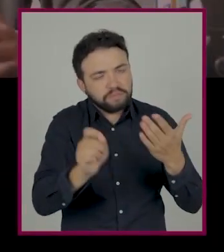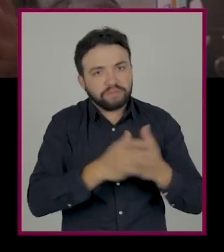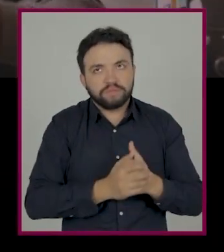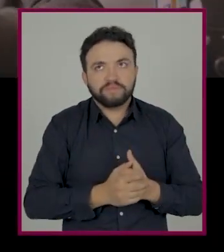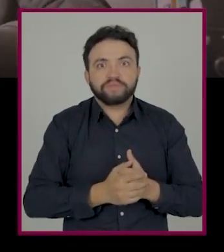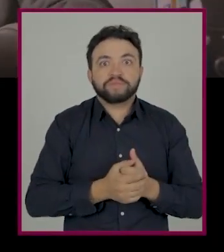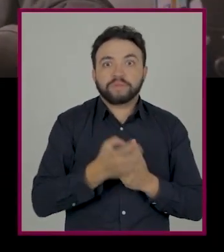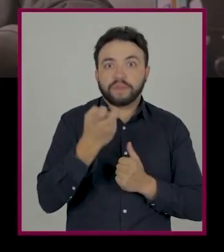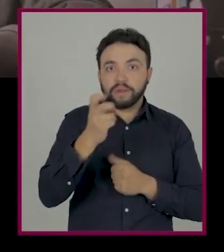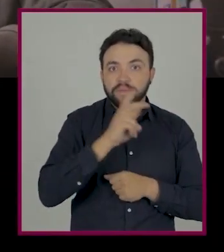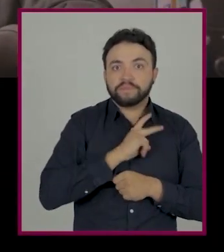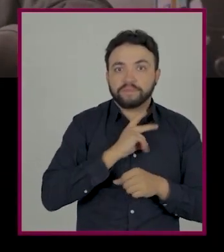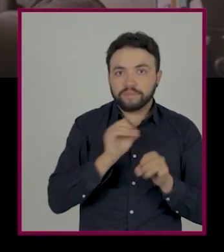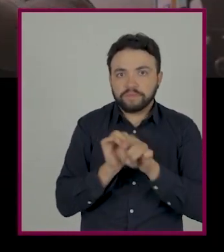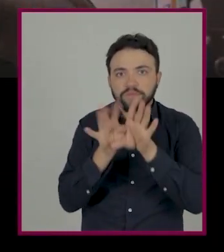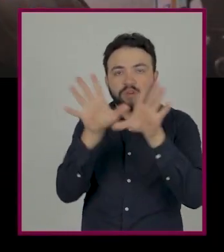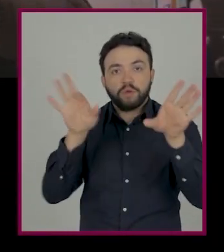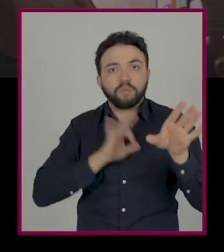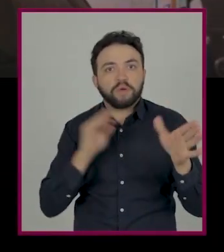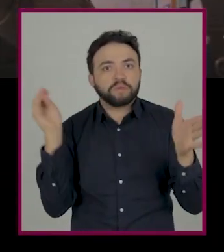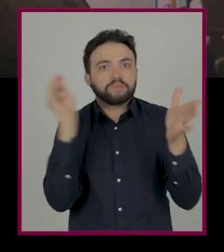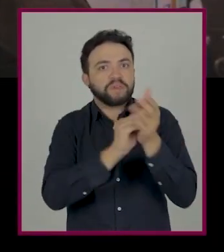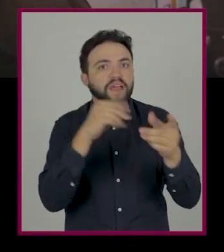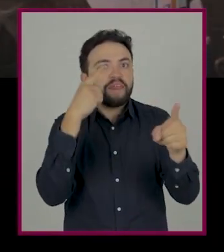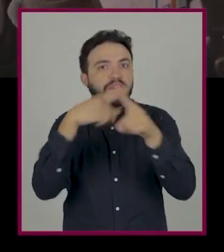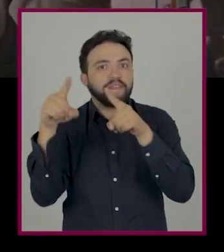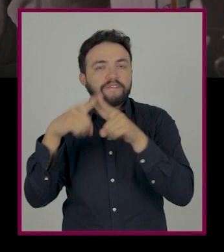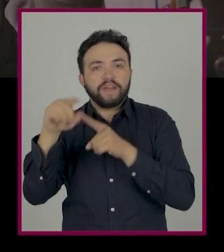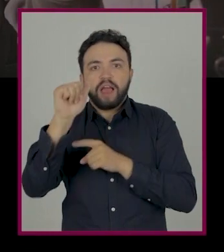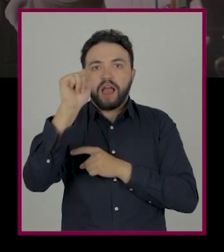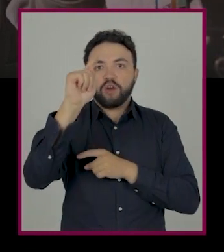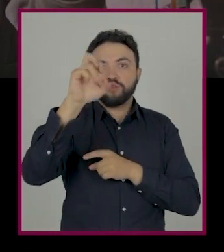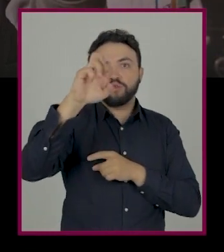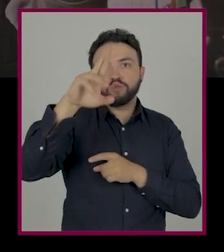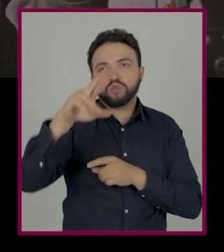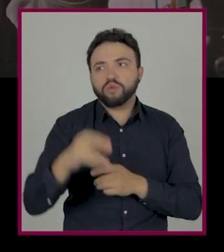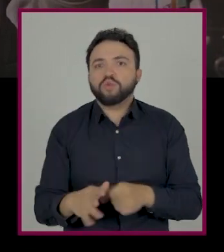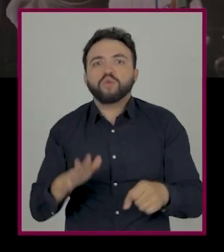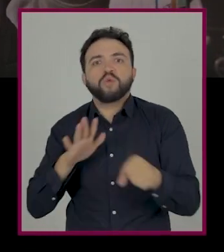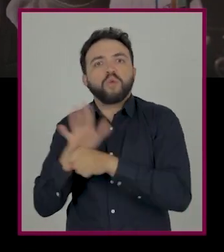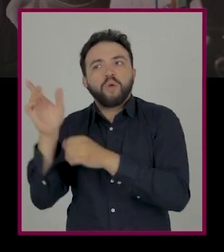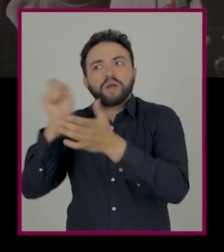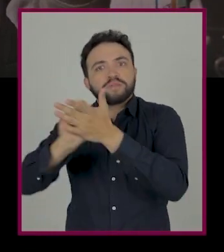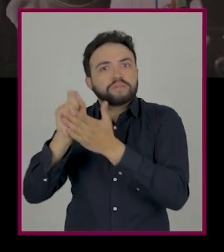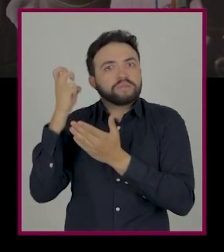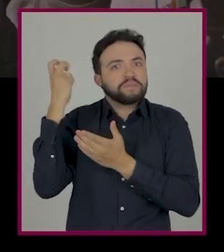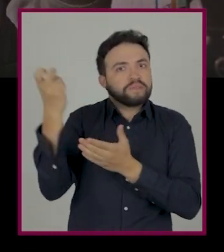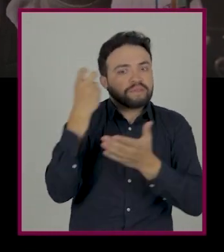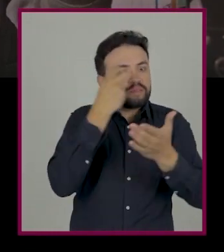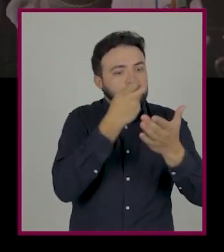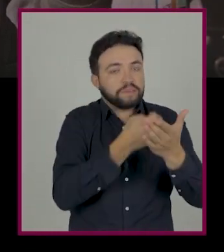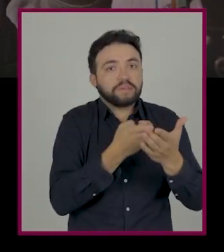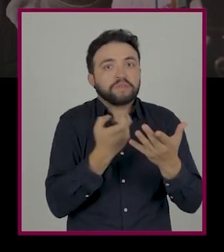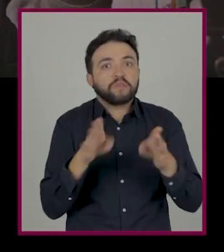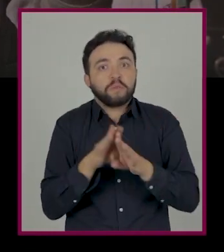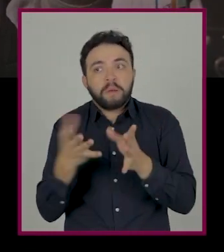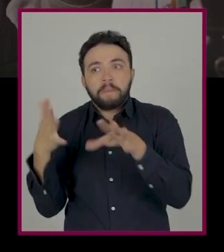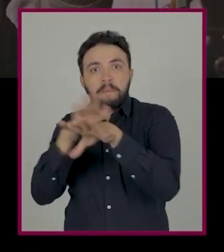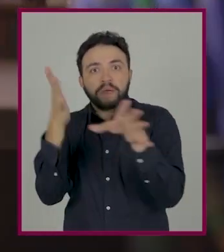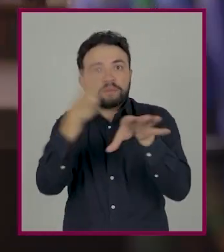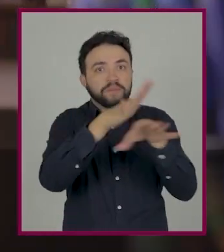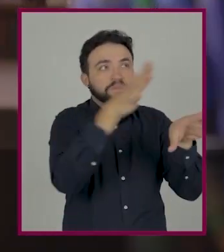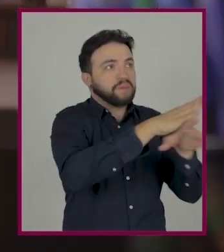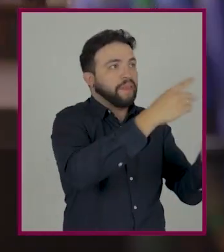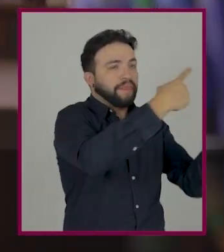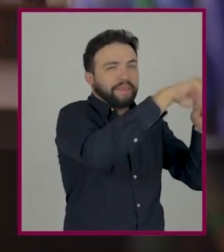poesía. Claro, en mi telaraña podría poner diferentes autores. Podrías señalar quién escribió qué tipo de